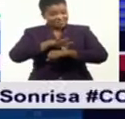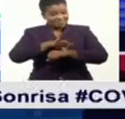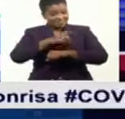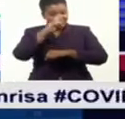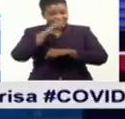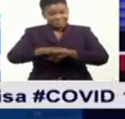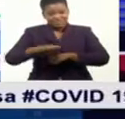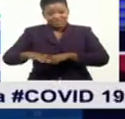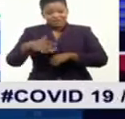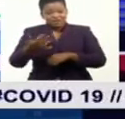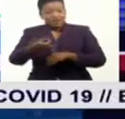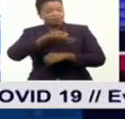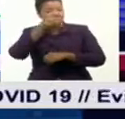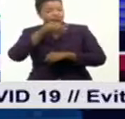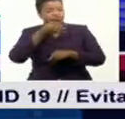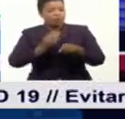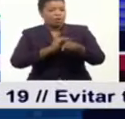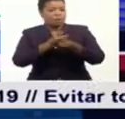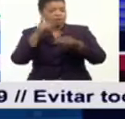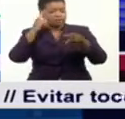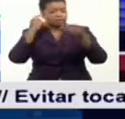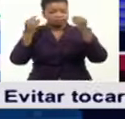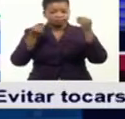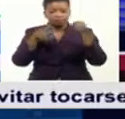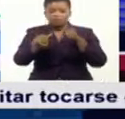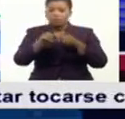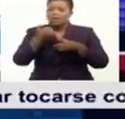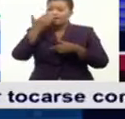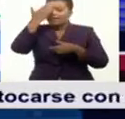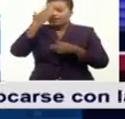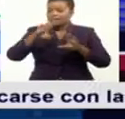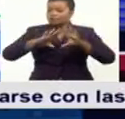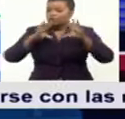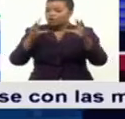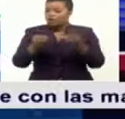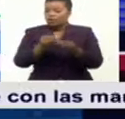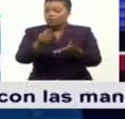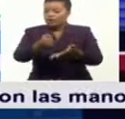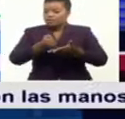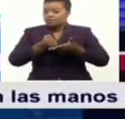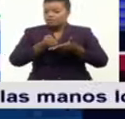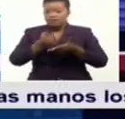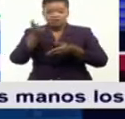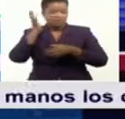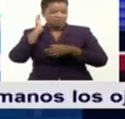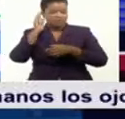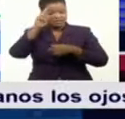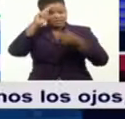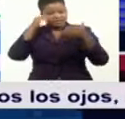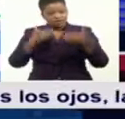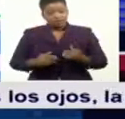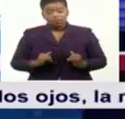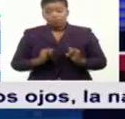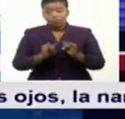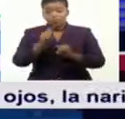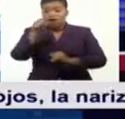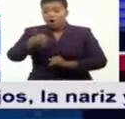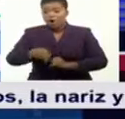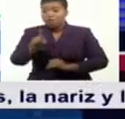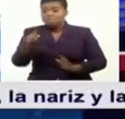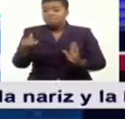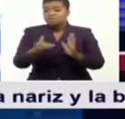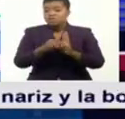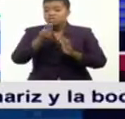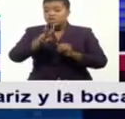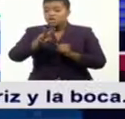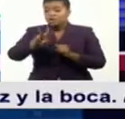grandes colaboradores de esta conferencia de prensa que ofrece el Ministerio de Salud Pública de nuestro país, que hoy se reportan